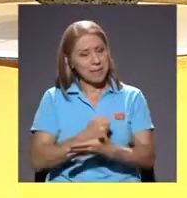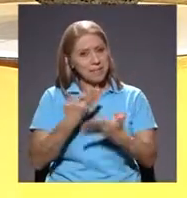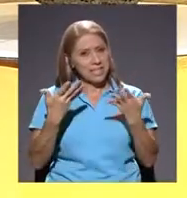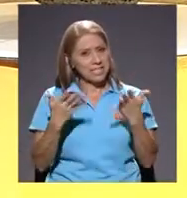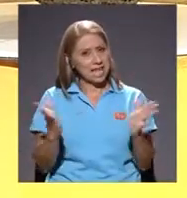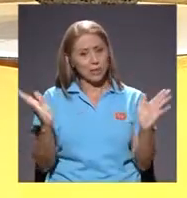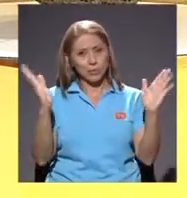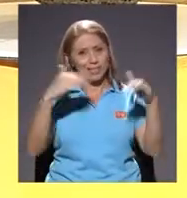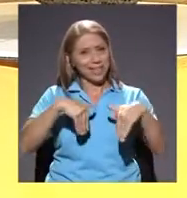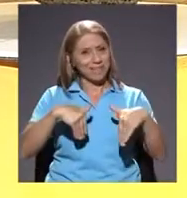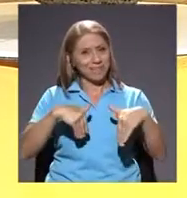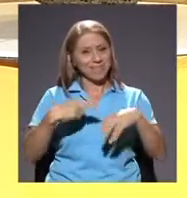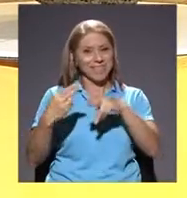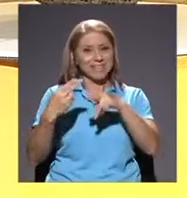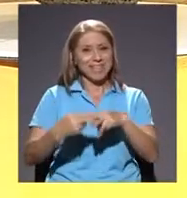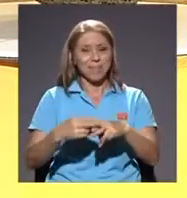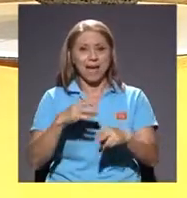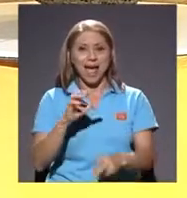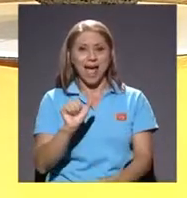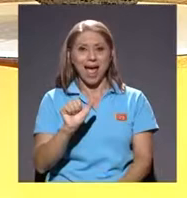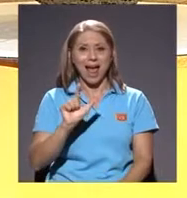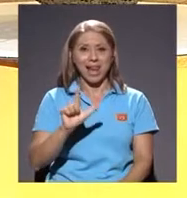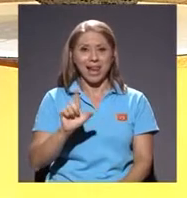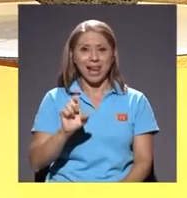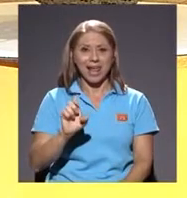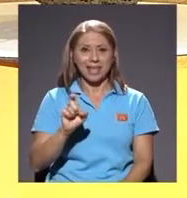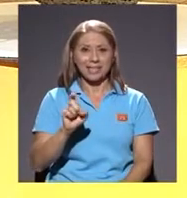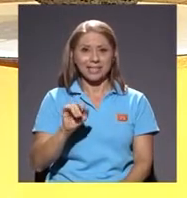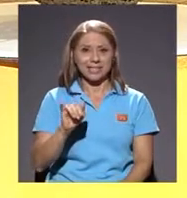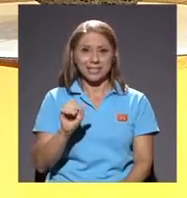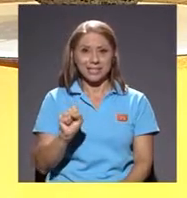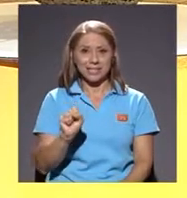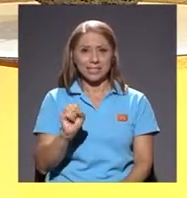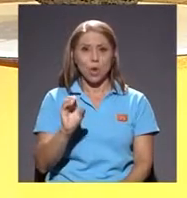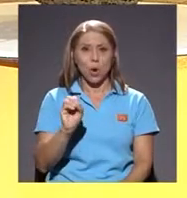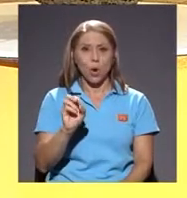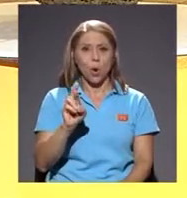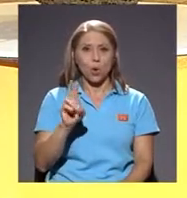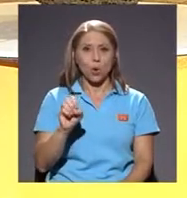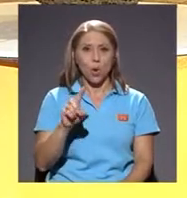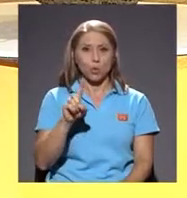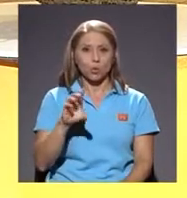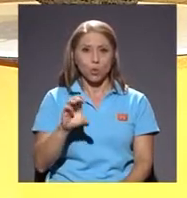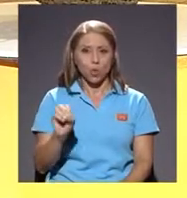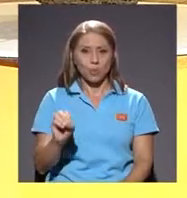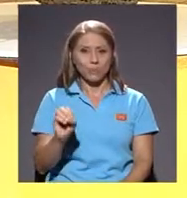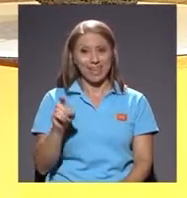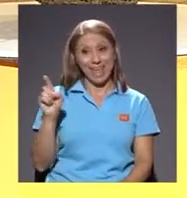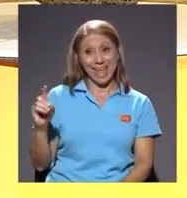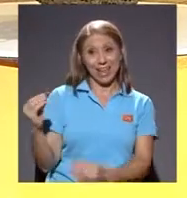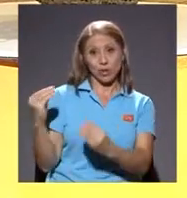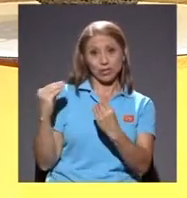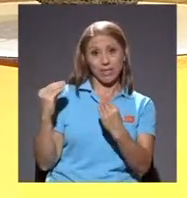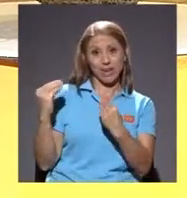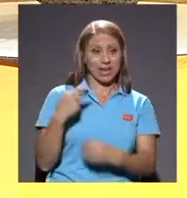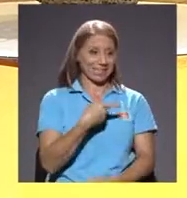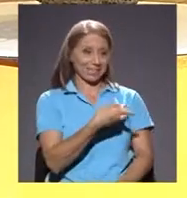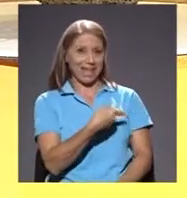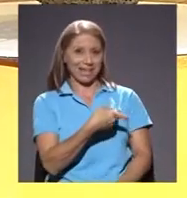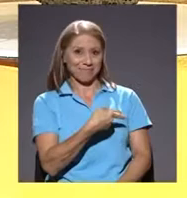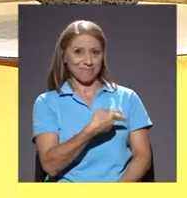que se llama don alexis orozco y que nos daba clases marco vargas y a mí y nos